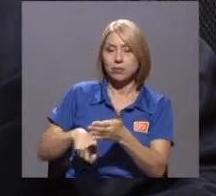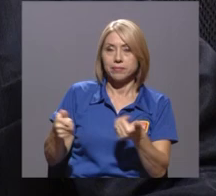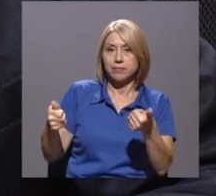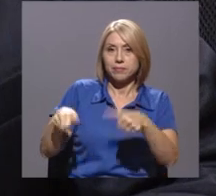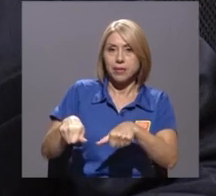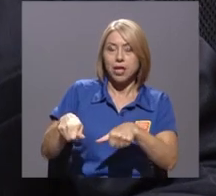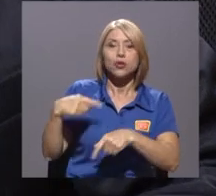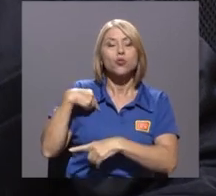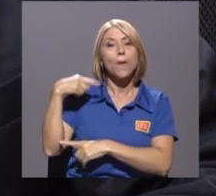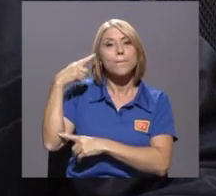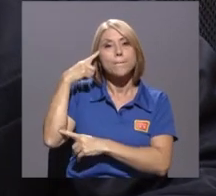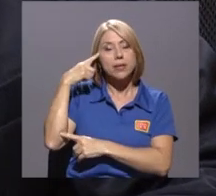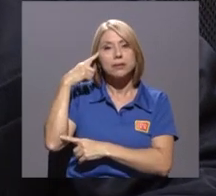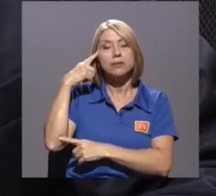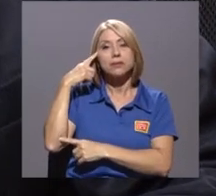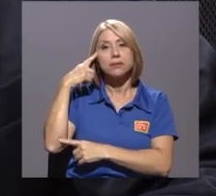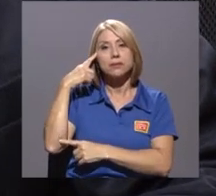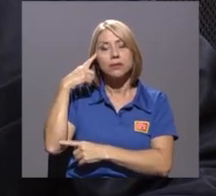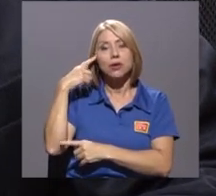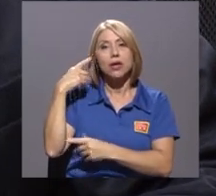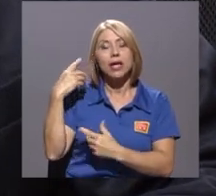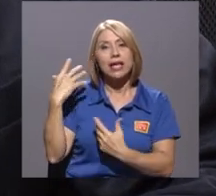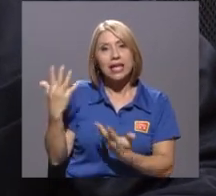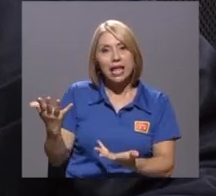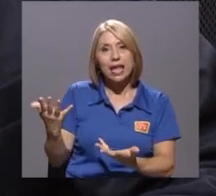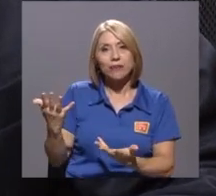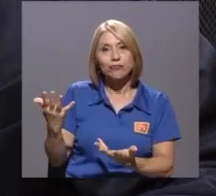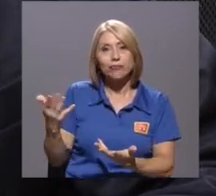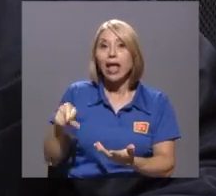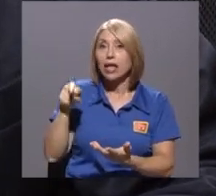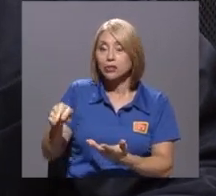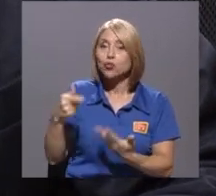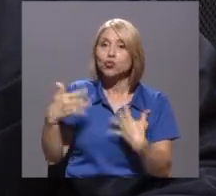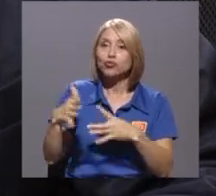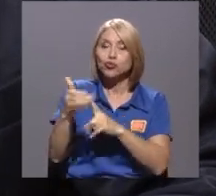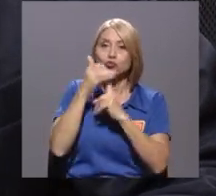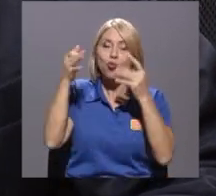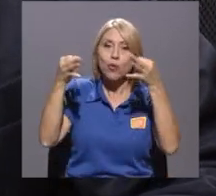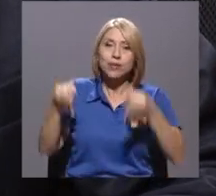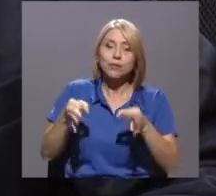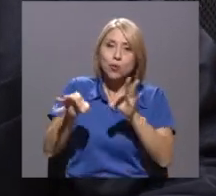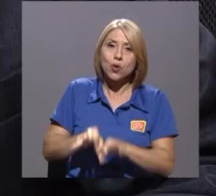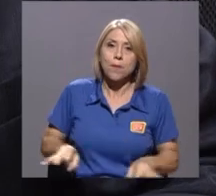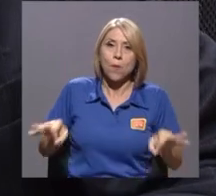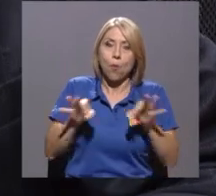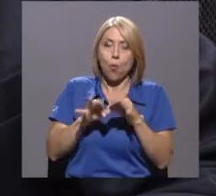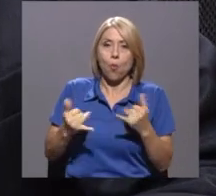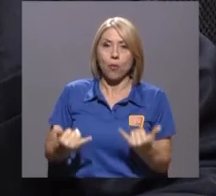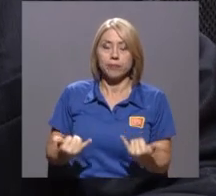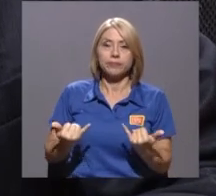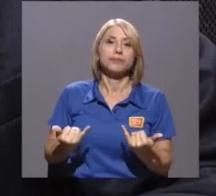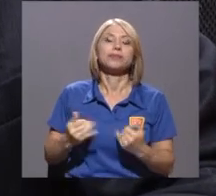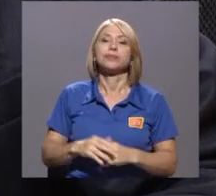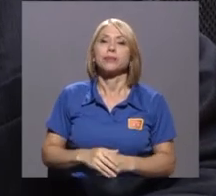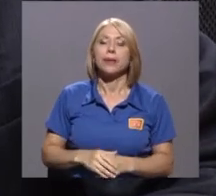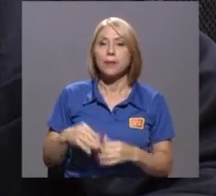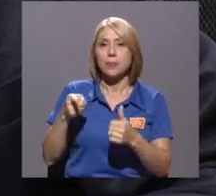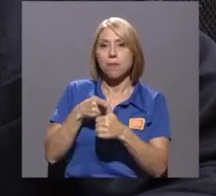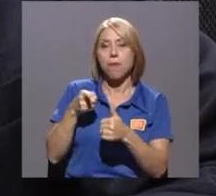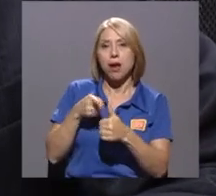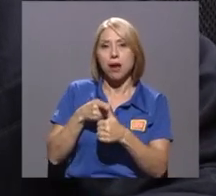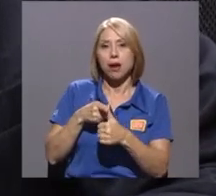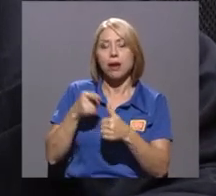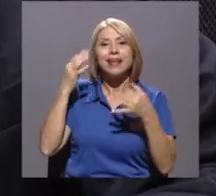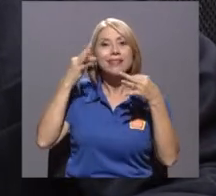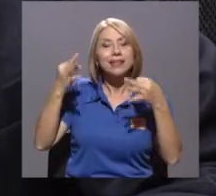bueno un riego decisiones muy importantes esta época y mejor la decisión